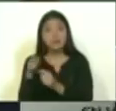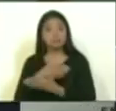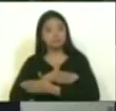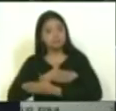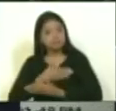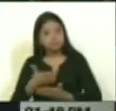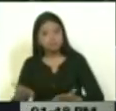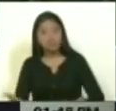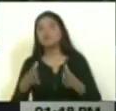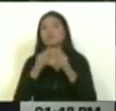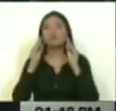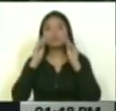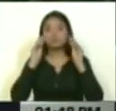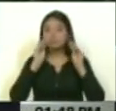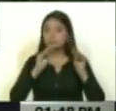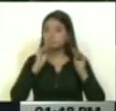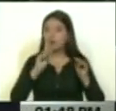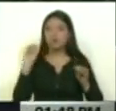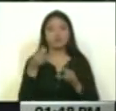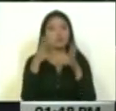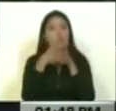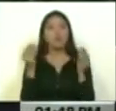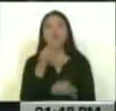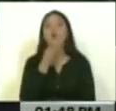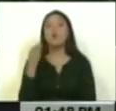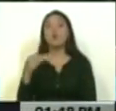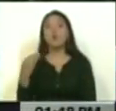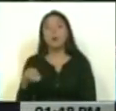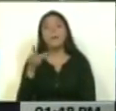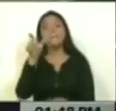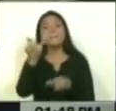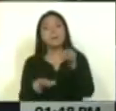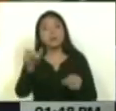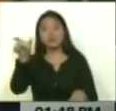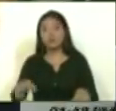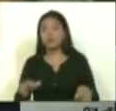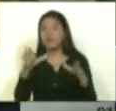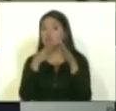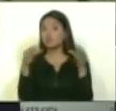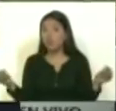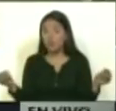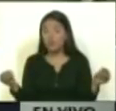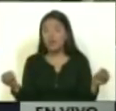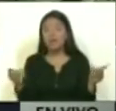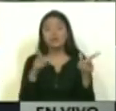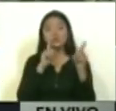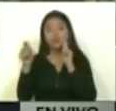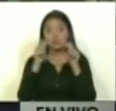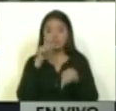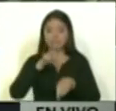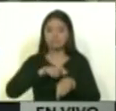la capacitación para todos nuestros jóvenes y todas las personas que son del sector turismo. Son las